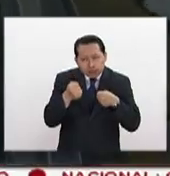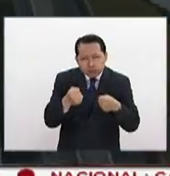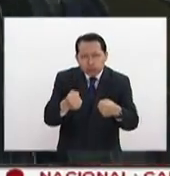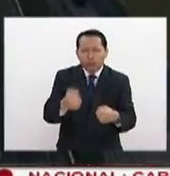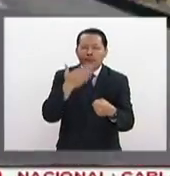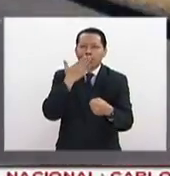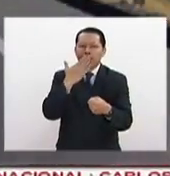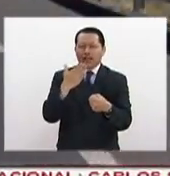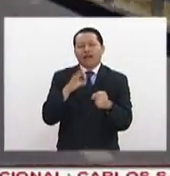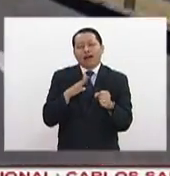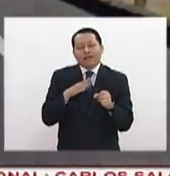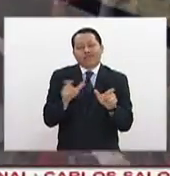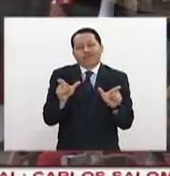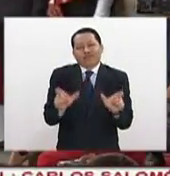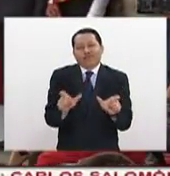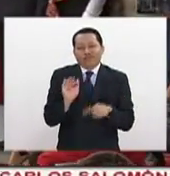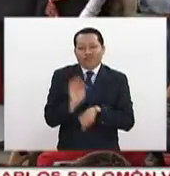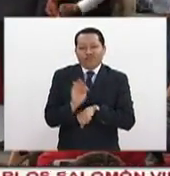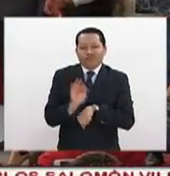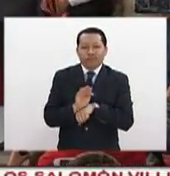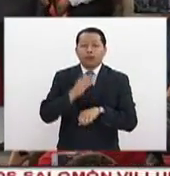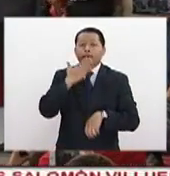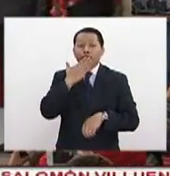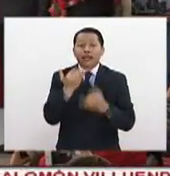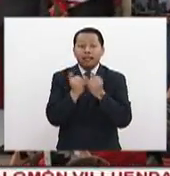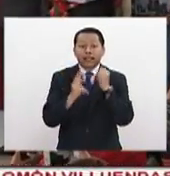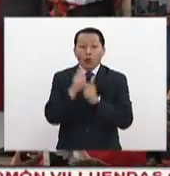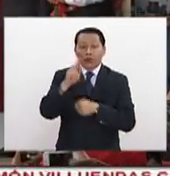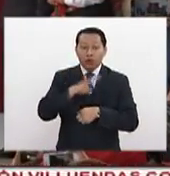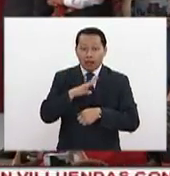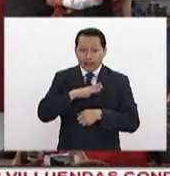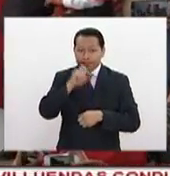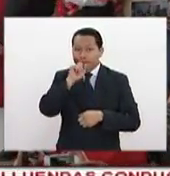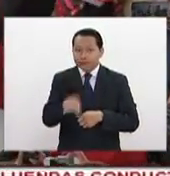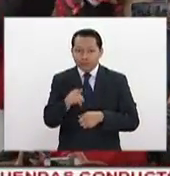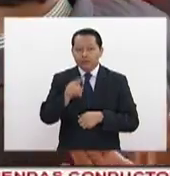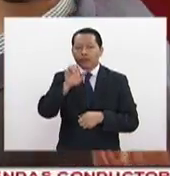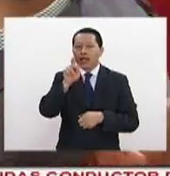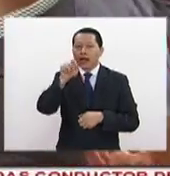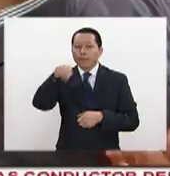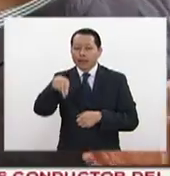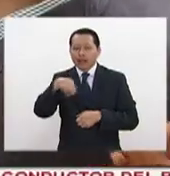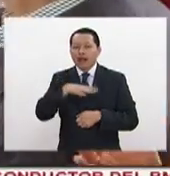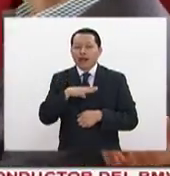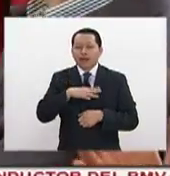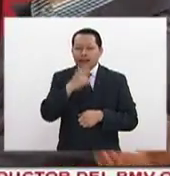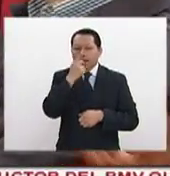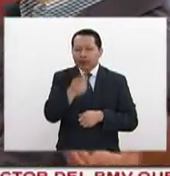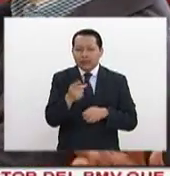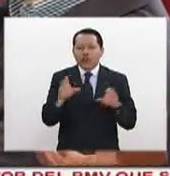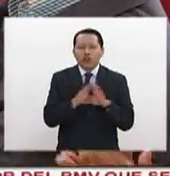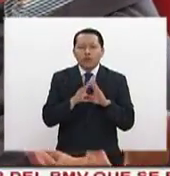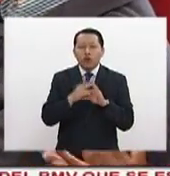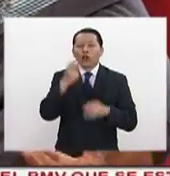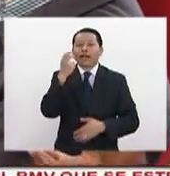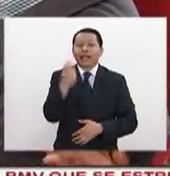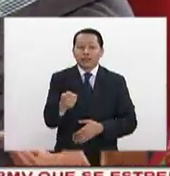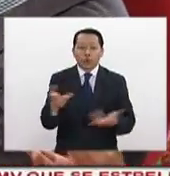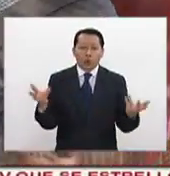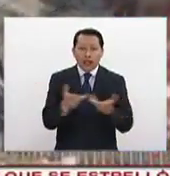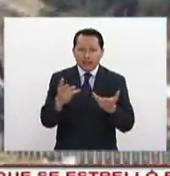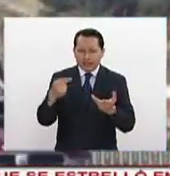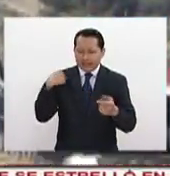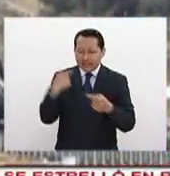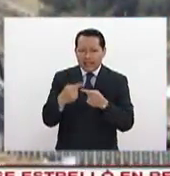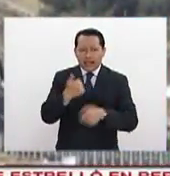más seguridad a los usuarios. Al inaugurar la ampliación carretera, el presidente Enrique Peña Nieto dijo que con esta obra se han entregado en lo que